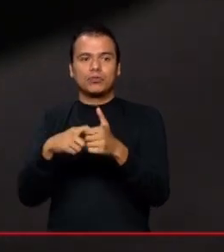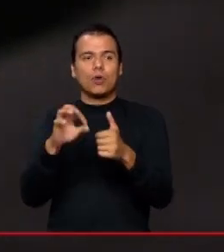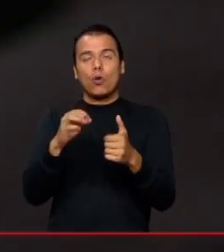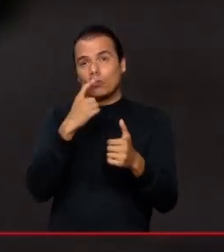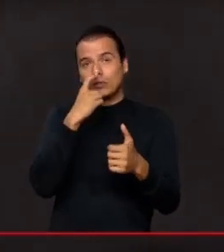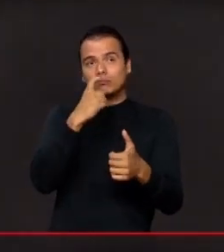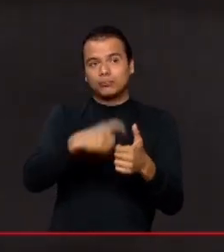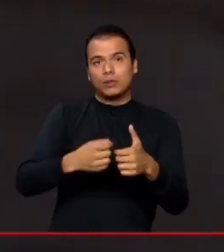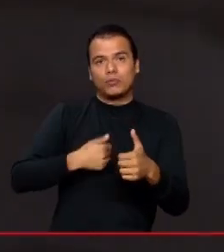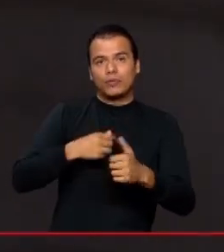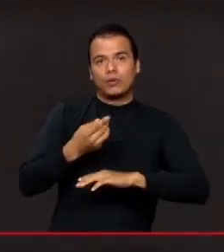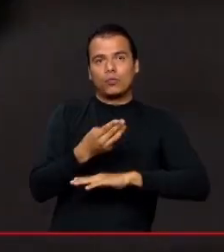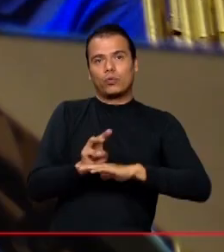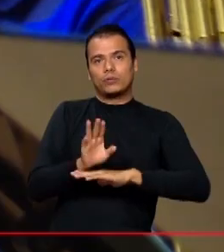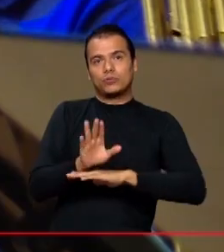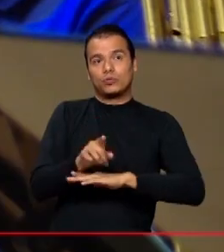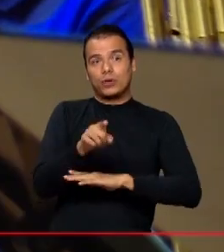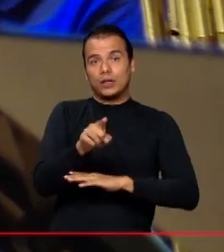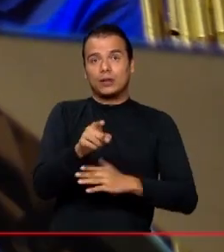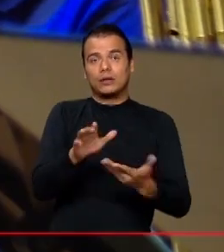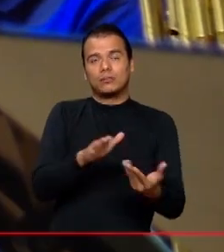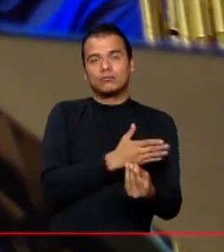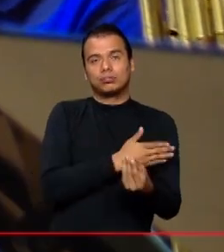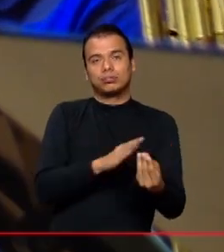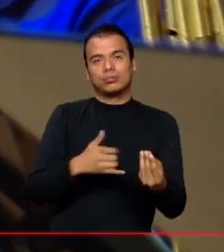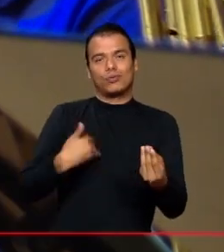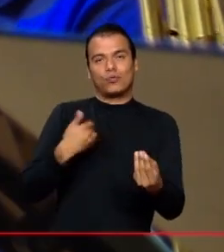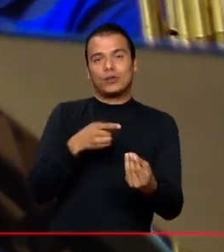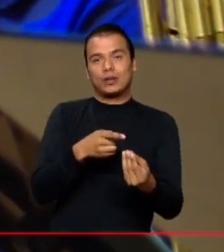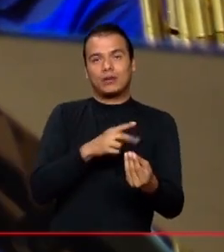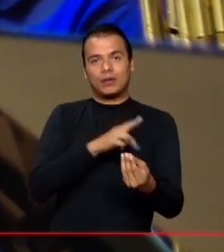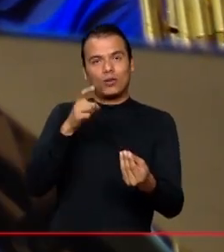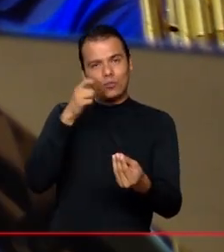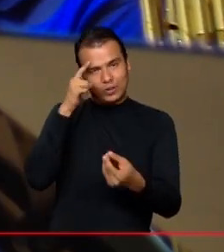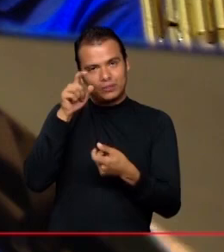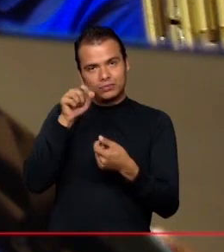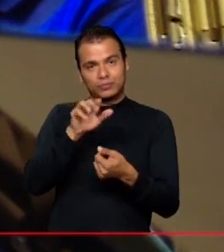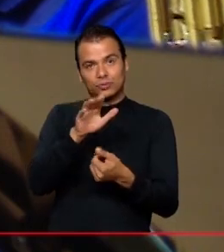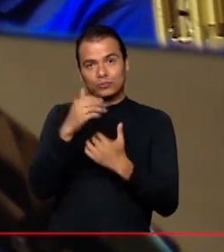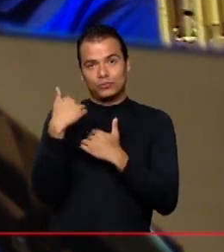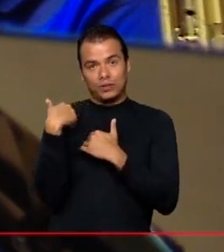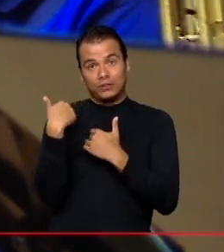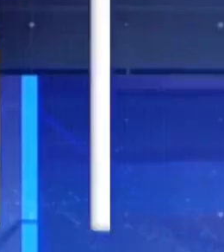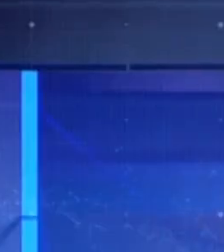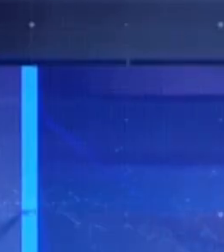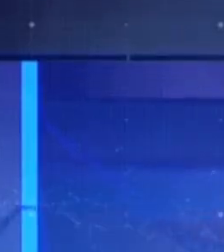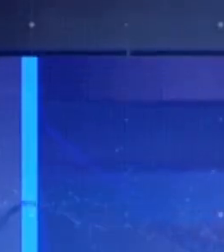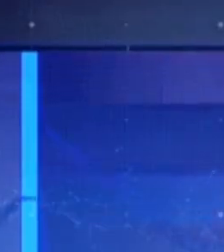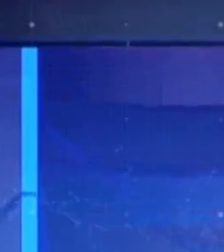Este es un proyecto musical de impacto social impulsado por la Gobernación.